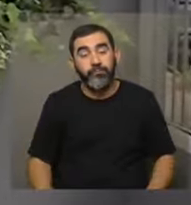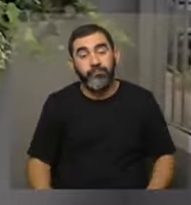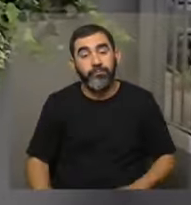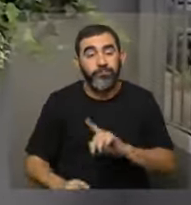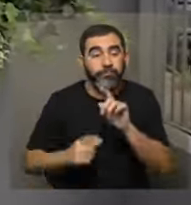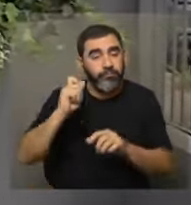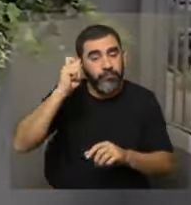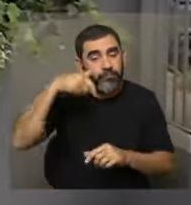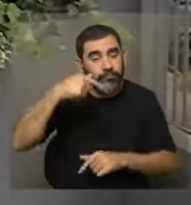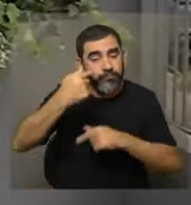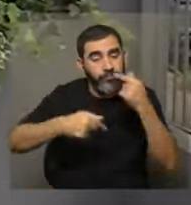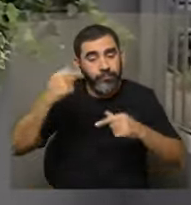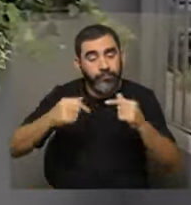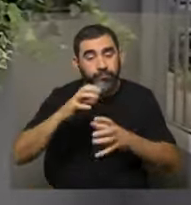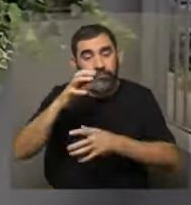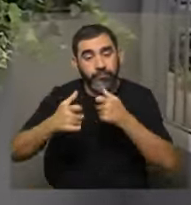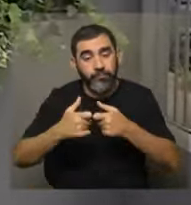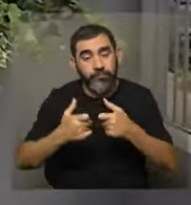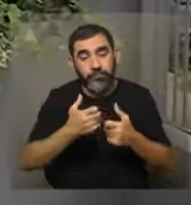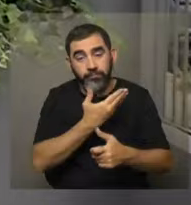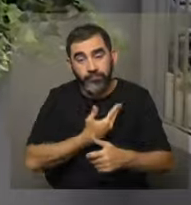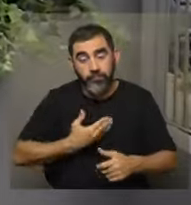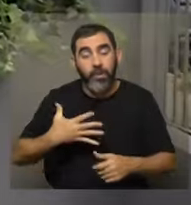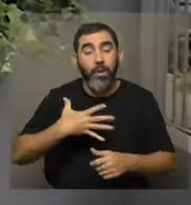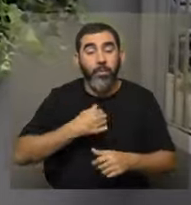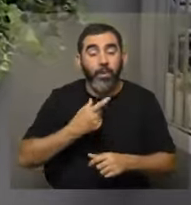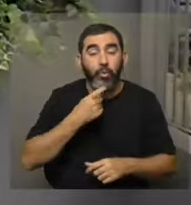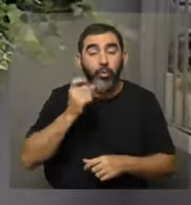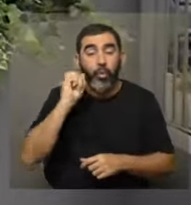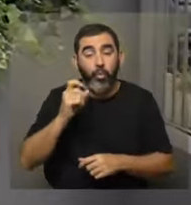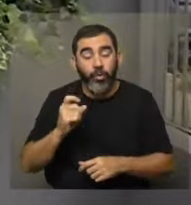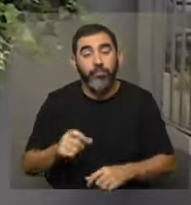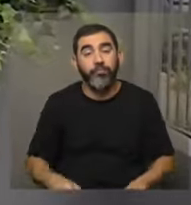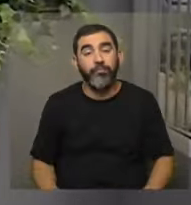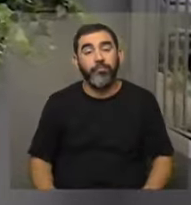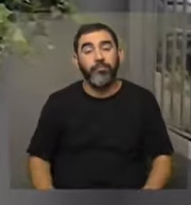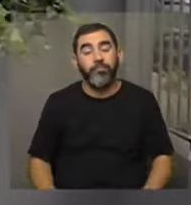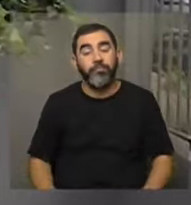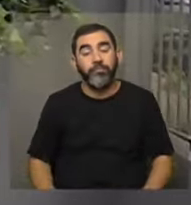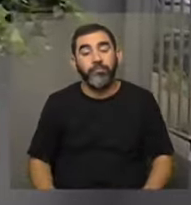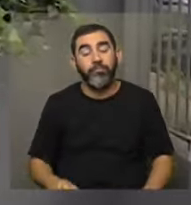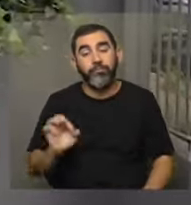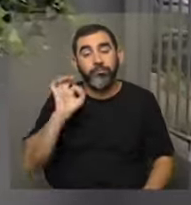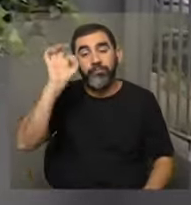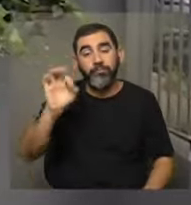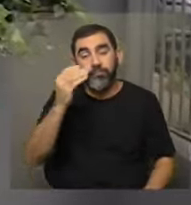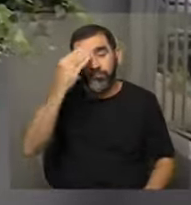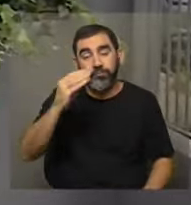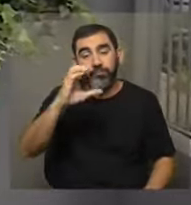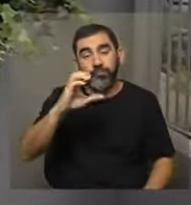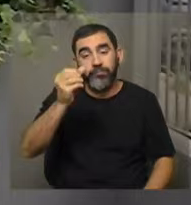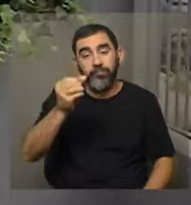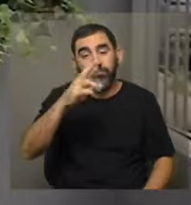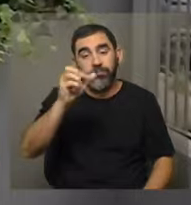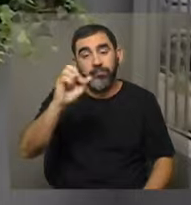veíamos dentro del oficialismo la postura del partido Nacional también del partido Colorado y convocamos al senador del frente amplio Charles carrera para